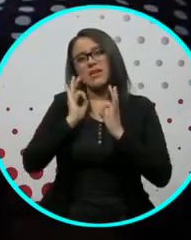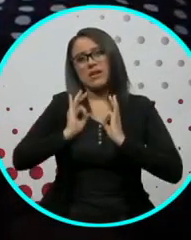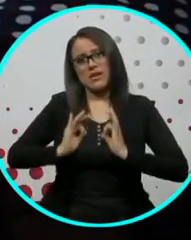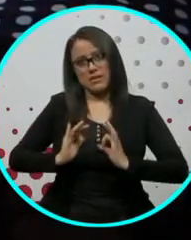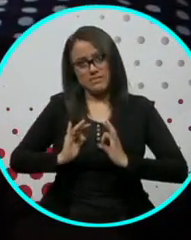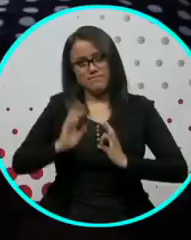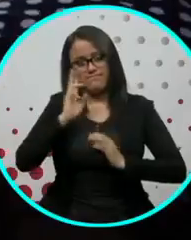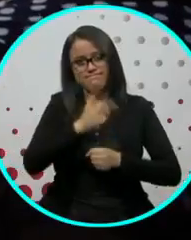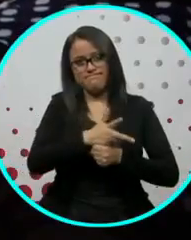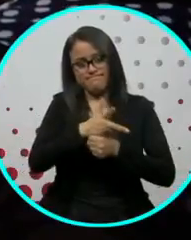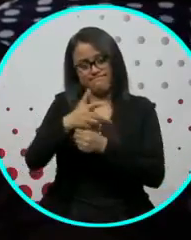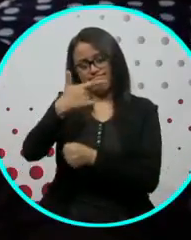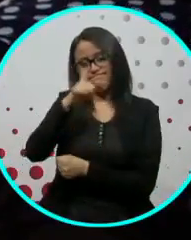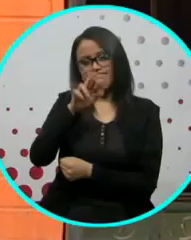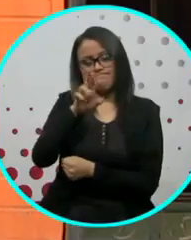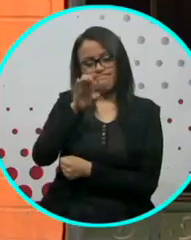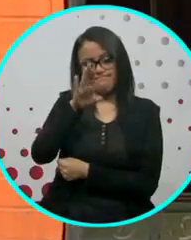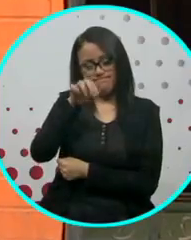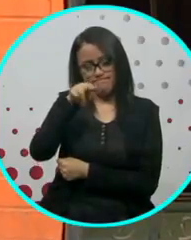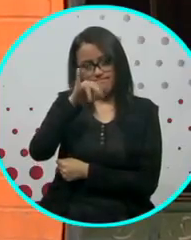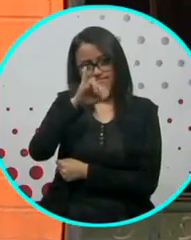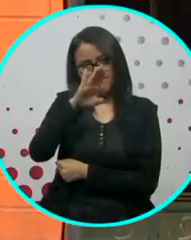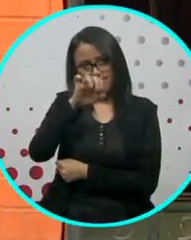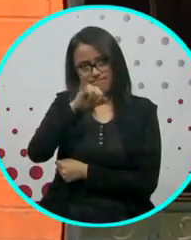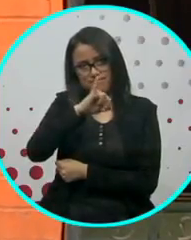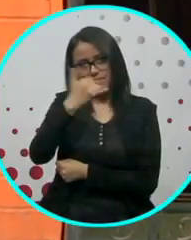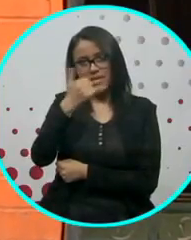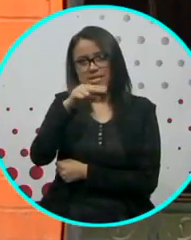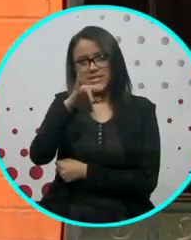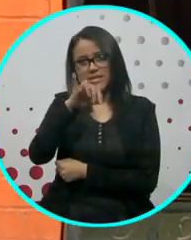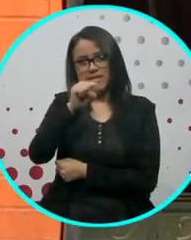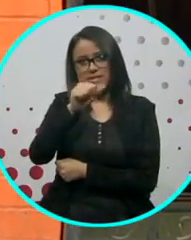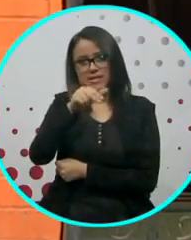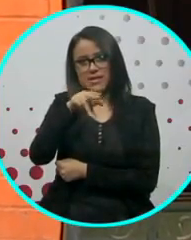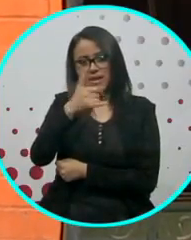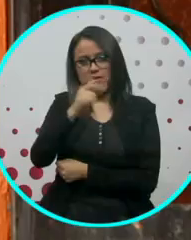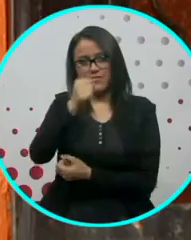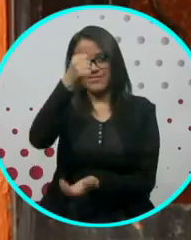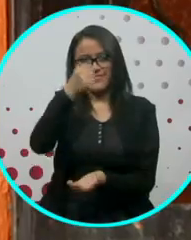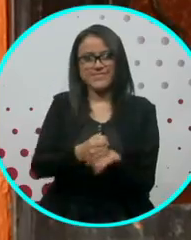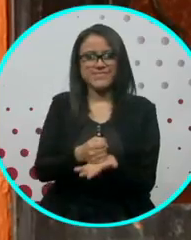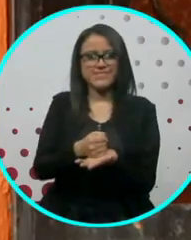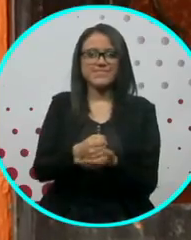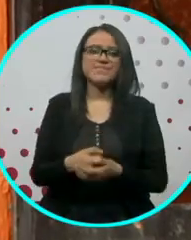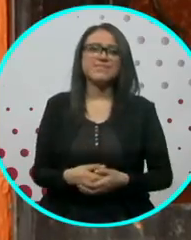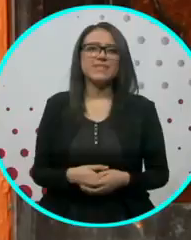Son imágenes de Gerardo Bernabe, Yesenia Santiago, a quien corresponda.